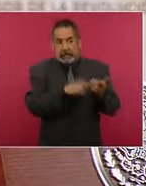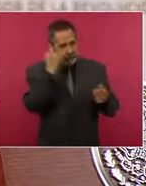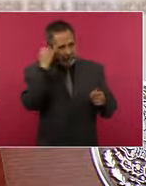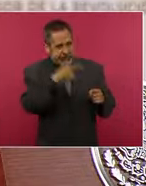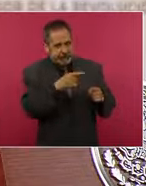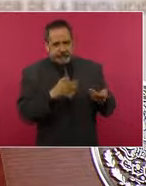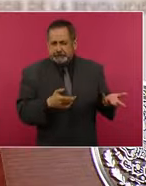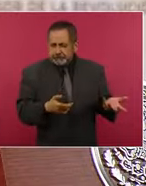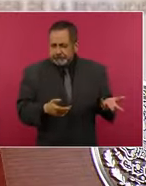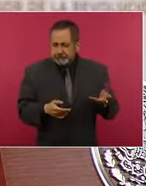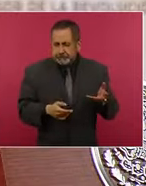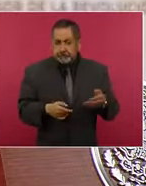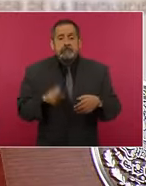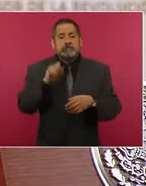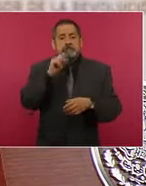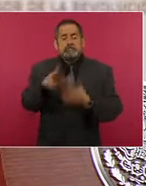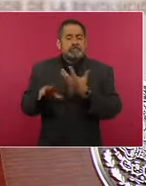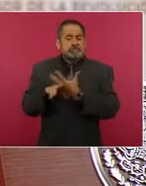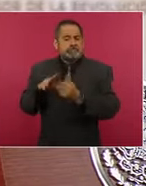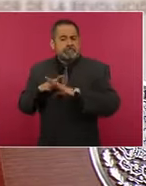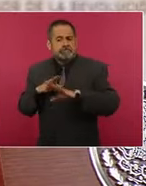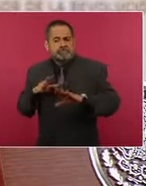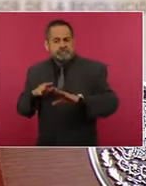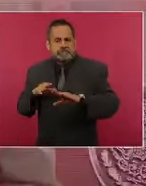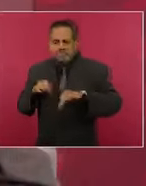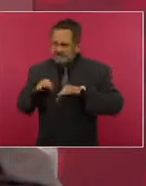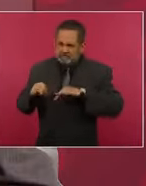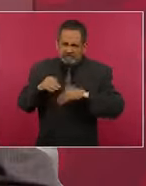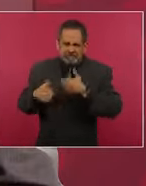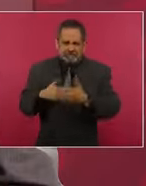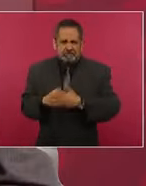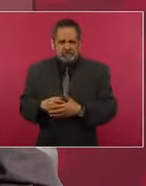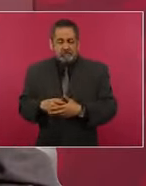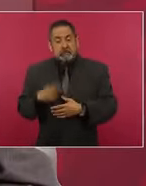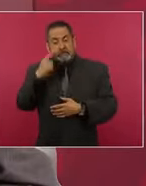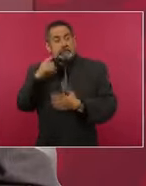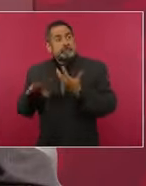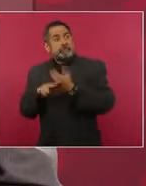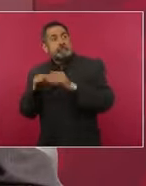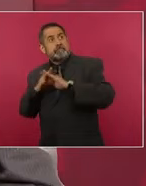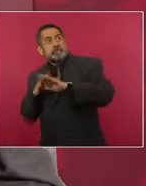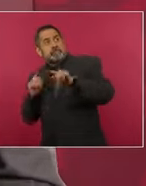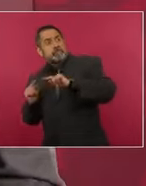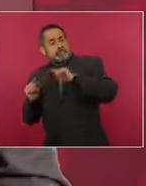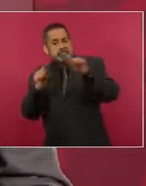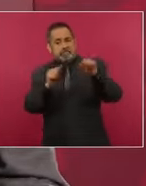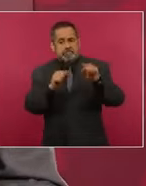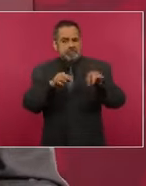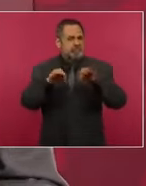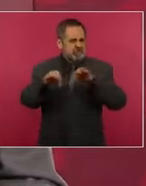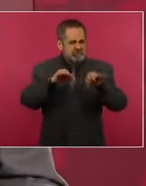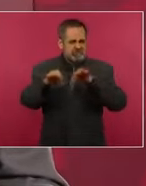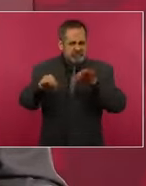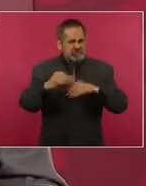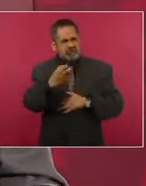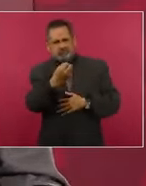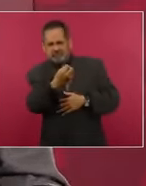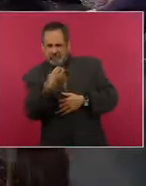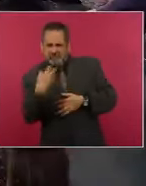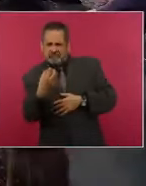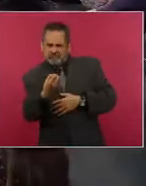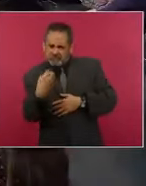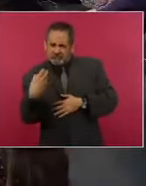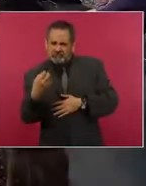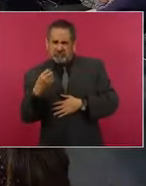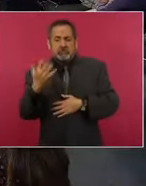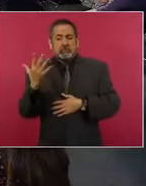Ahí está el ejemplo de los migrantes. Imagínense cuánto están mandando a sus familias, más de 50 mil millones de